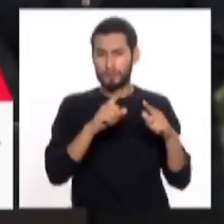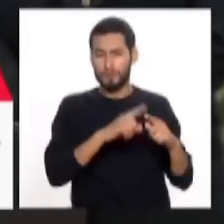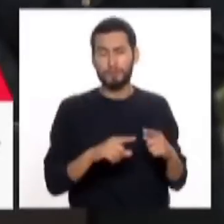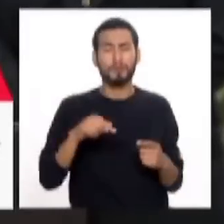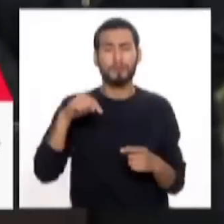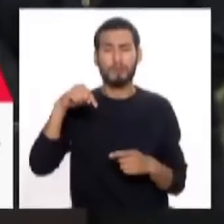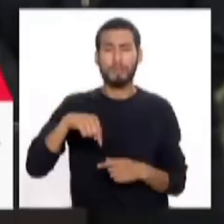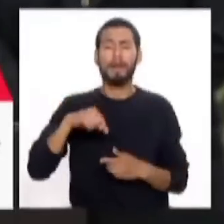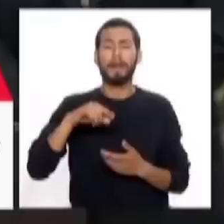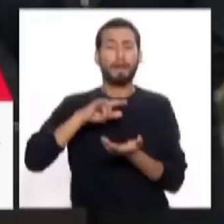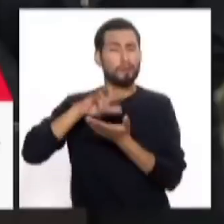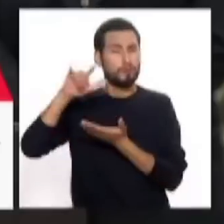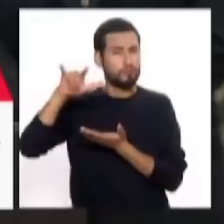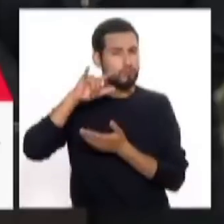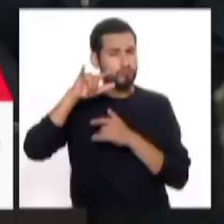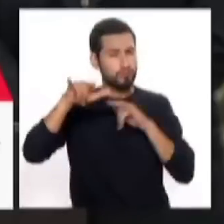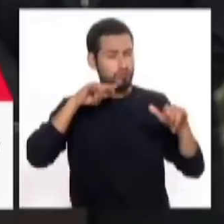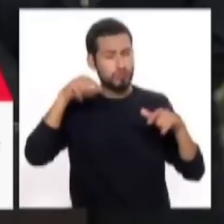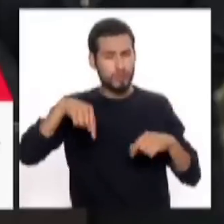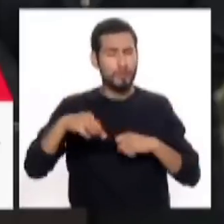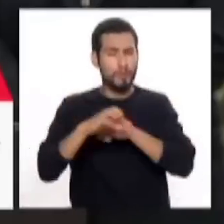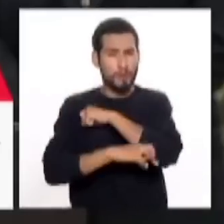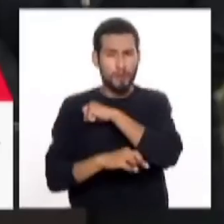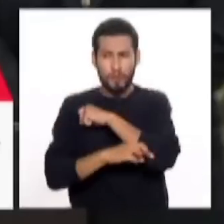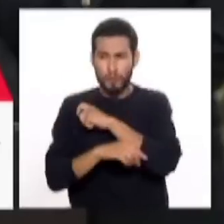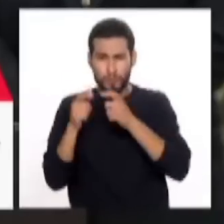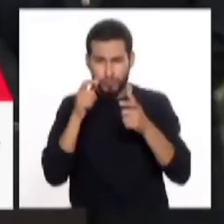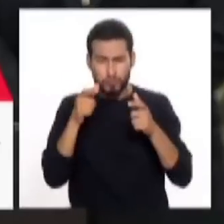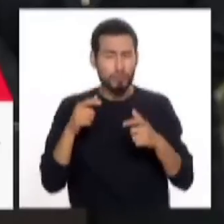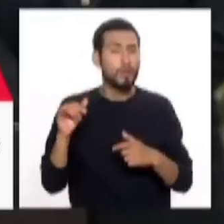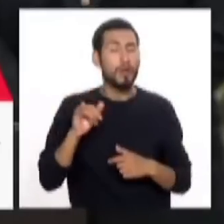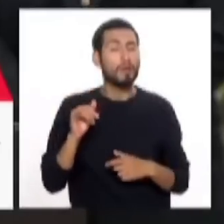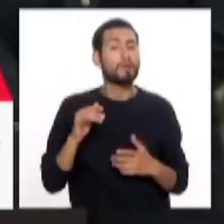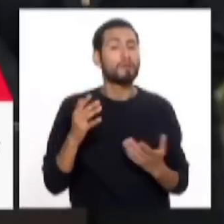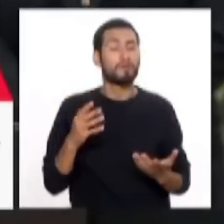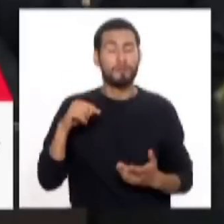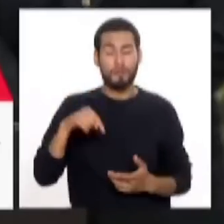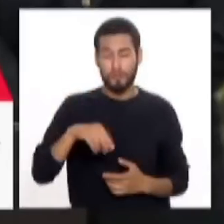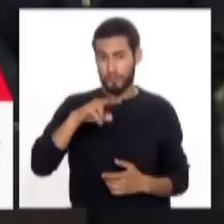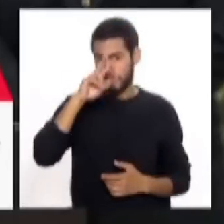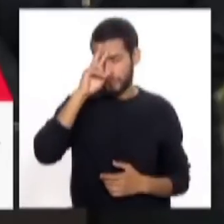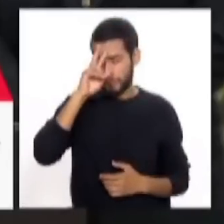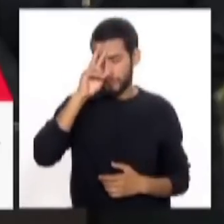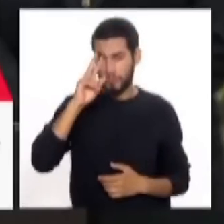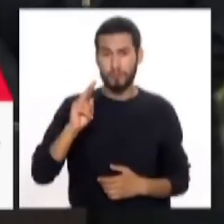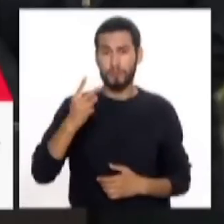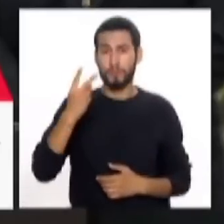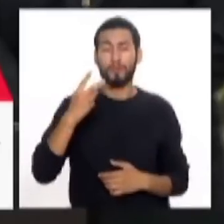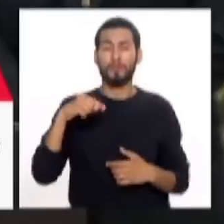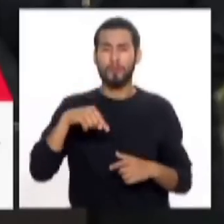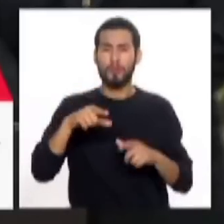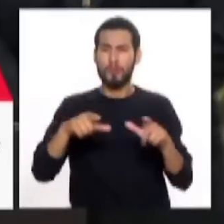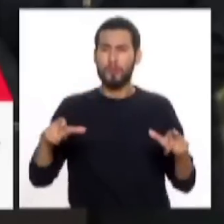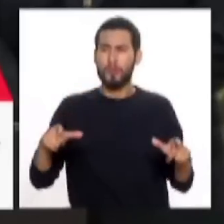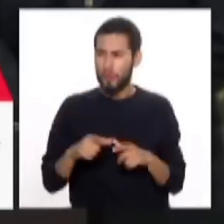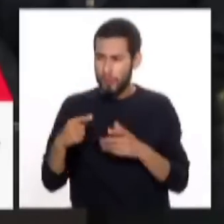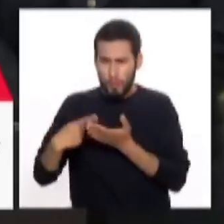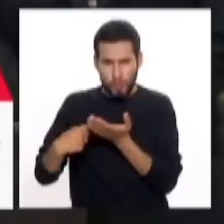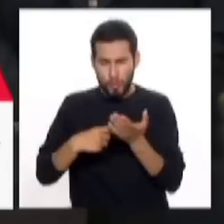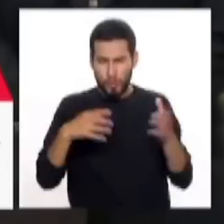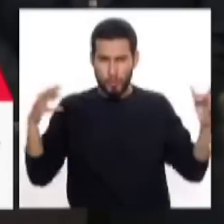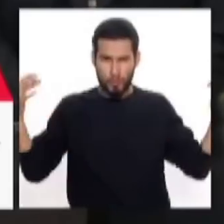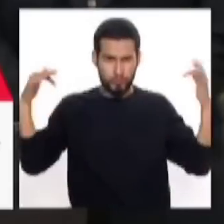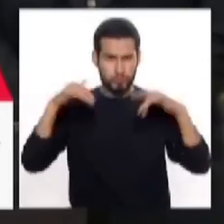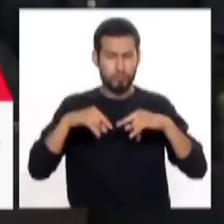del país, sino que además, por segunda vez, el Perú es sede de cooperación y